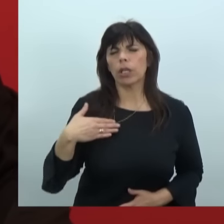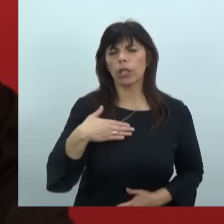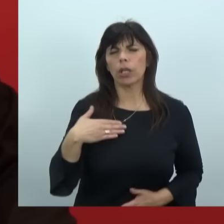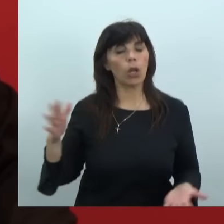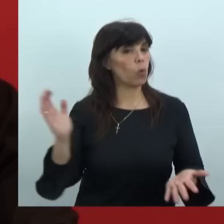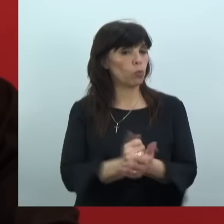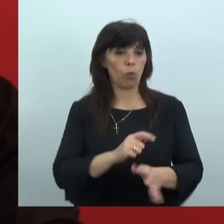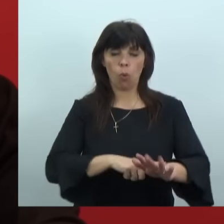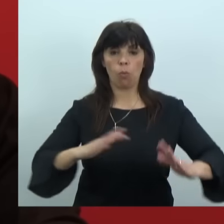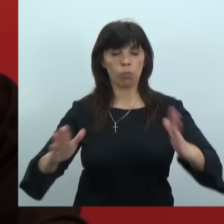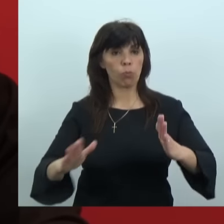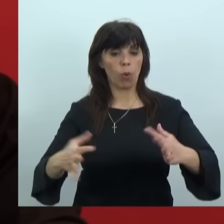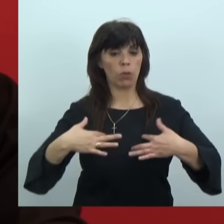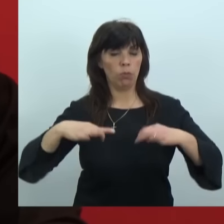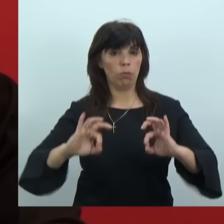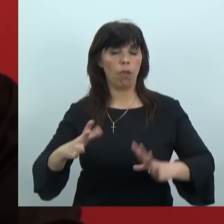su momento.